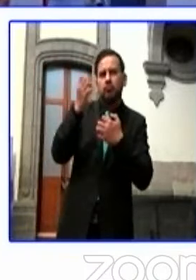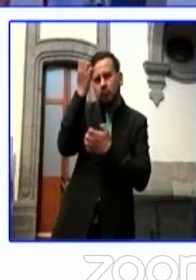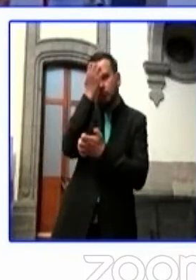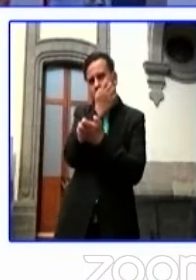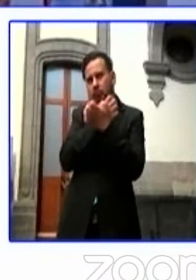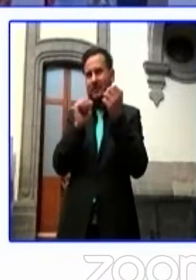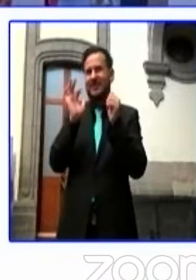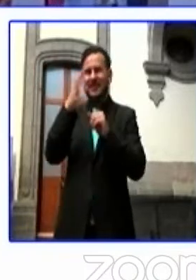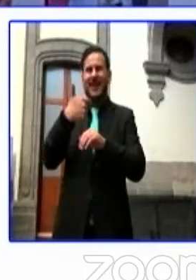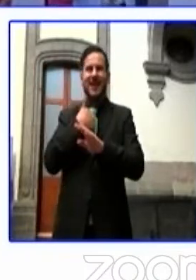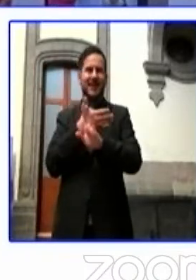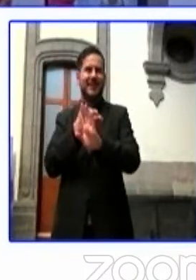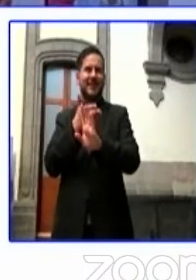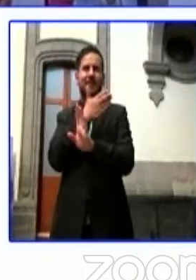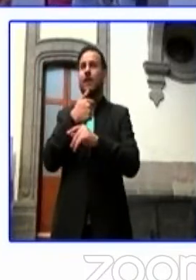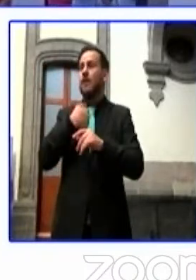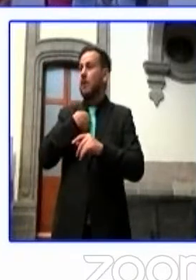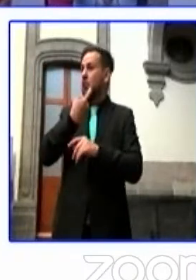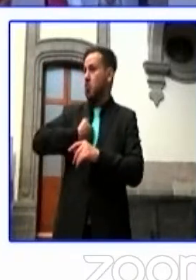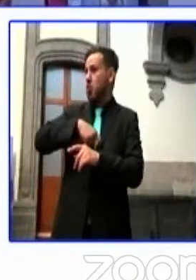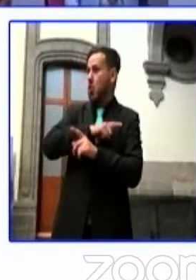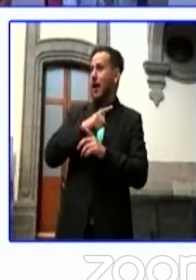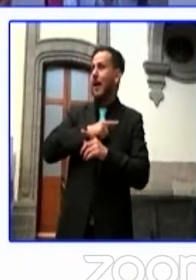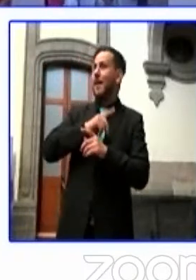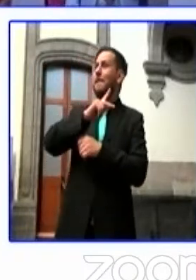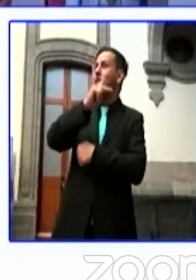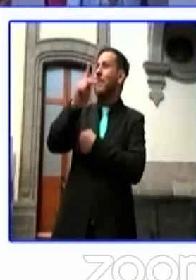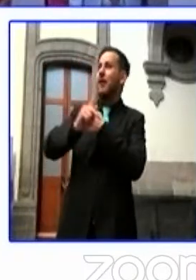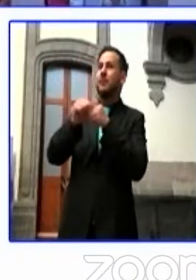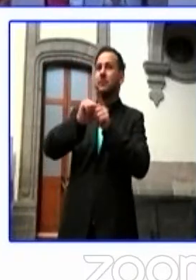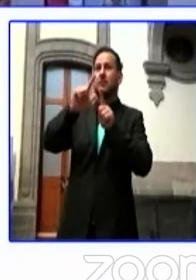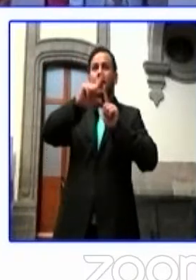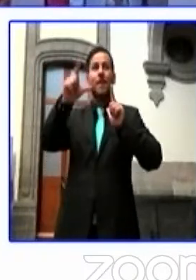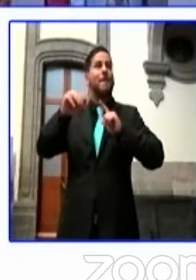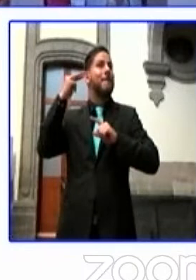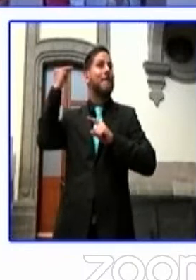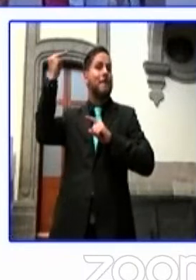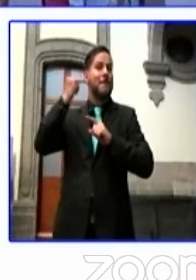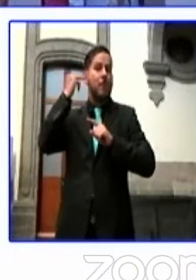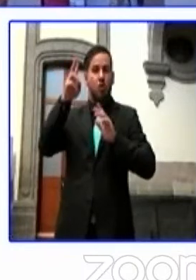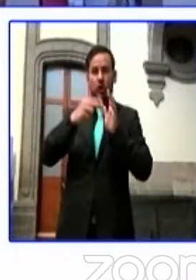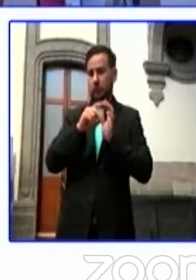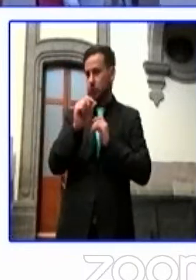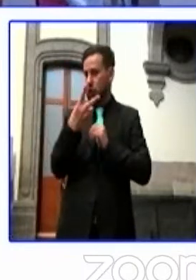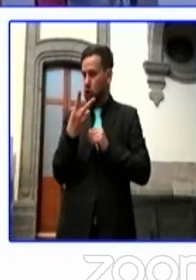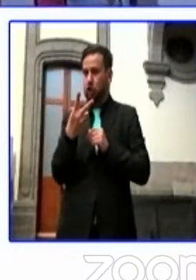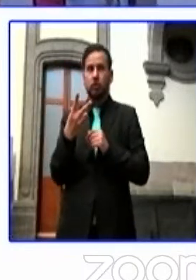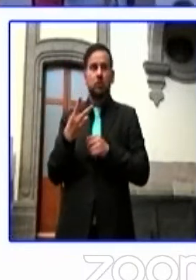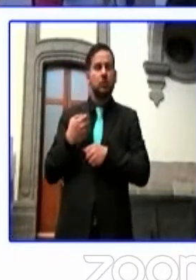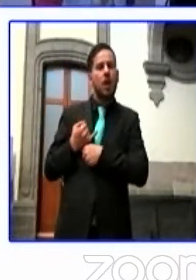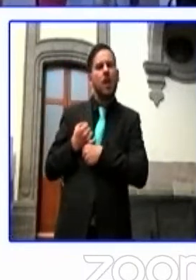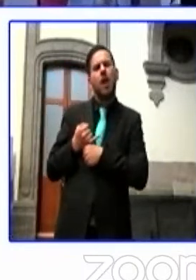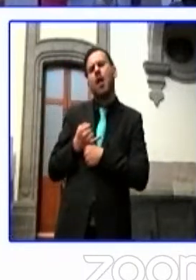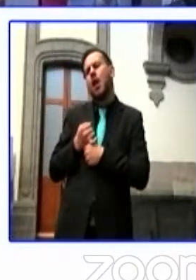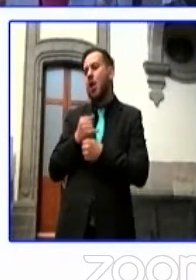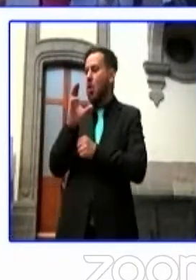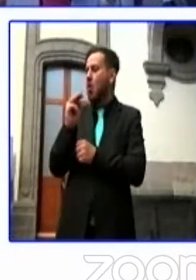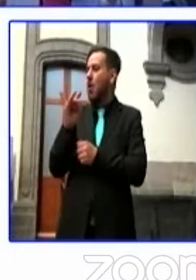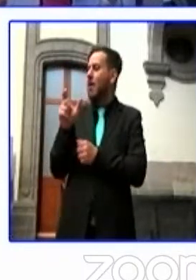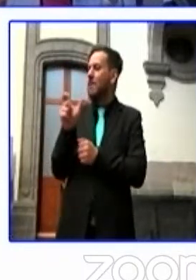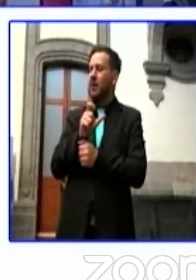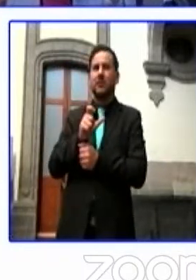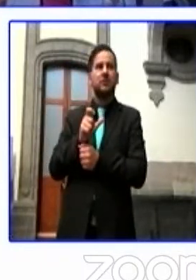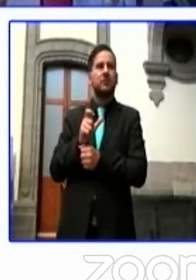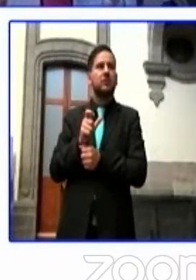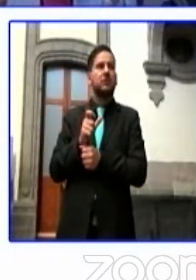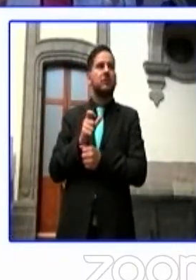hace un momento, que tuvo nuestro país ante el comité en marzo del 2022, y justo COAMEX, en este ejercicio